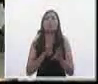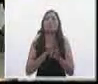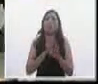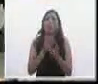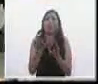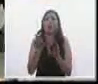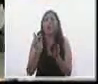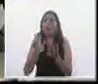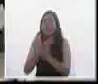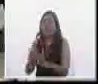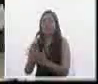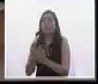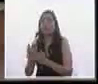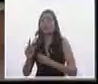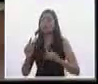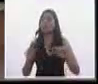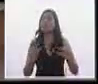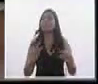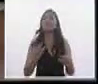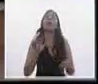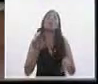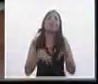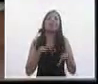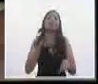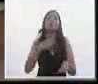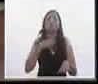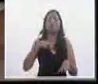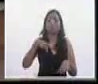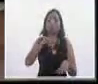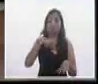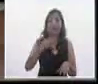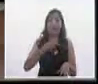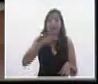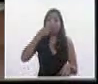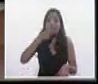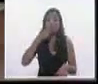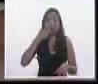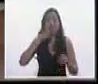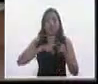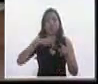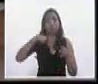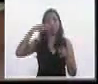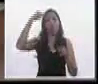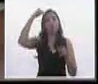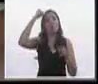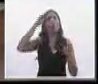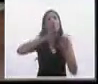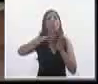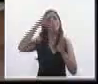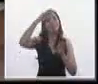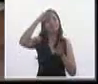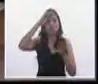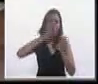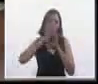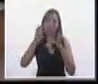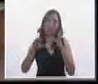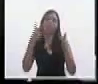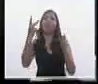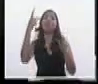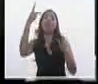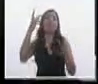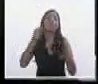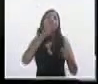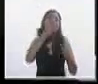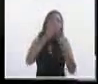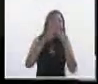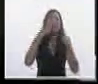todo no diminutivo es que el lenguaje articula nuestra realidad articula nuestro pensamiento como sociedad por ejemplo los medios de comunicación eh